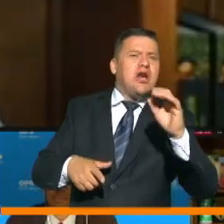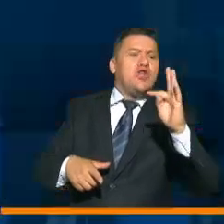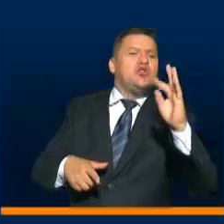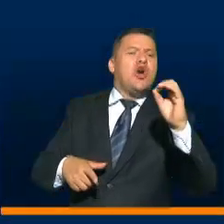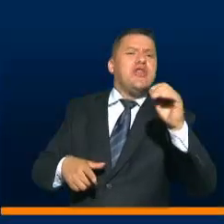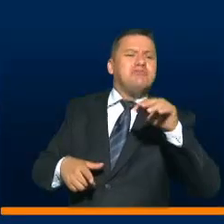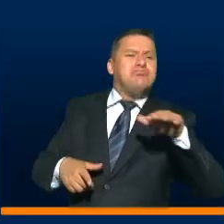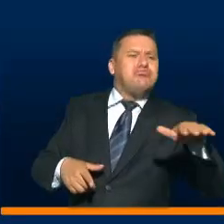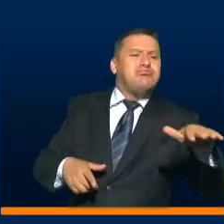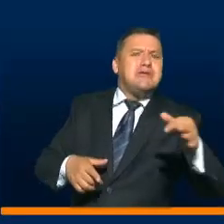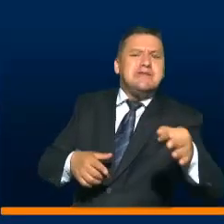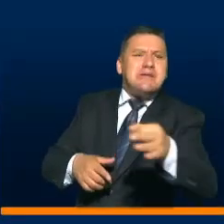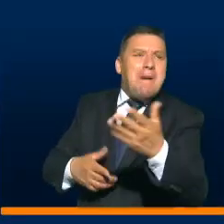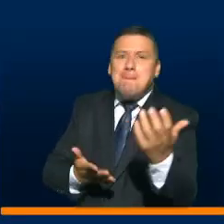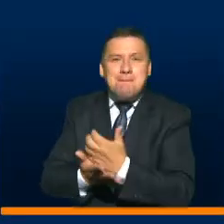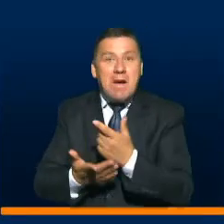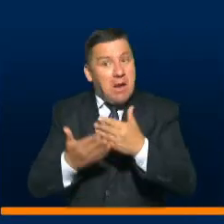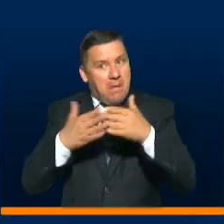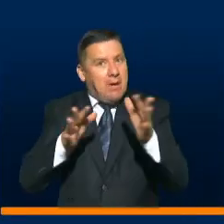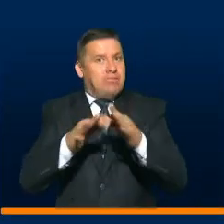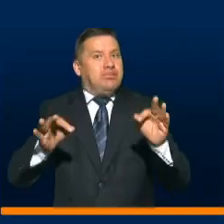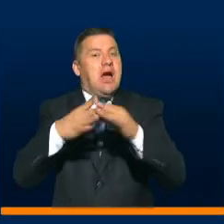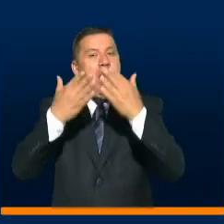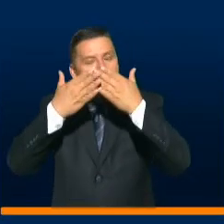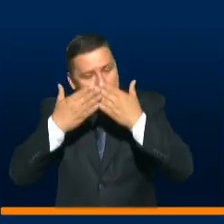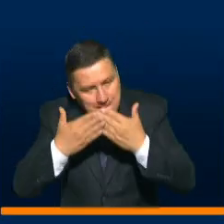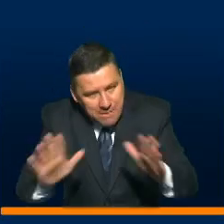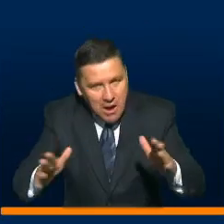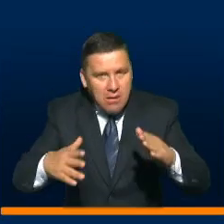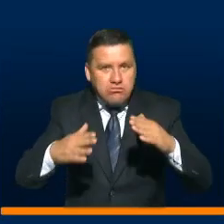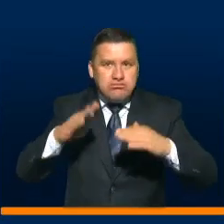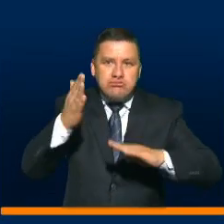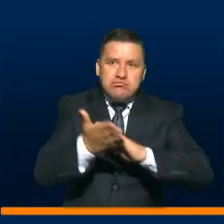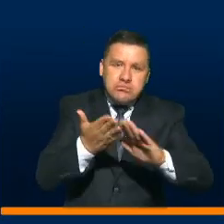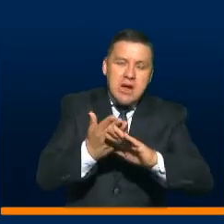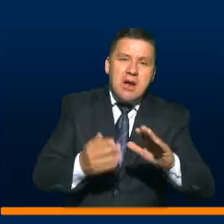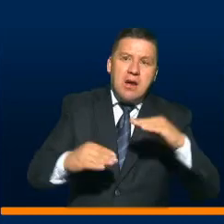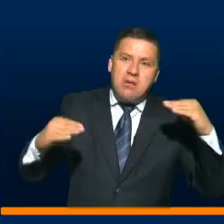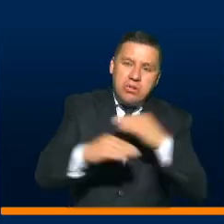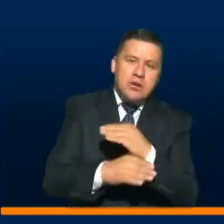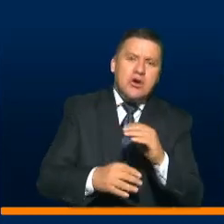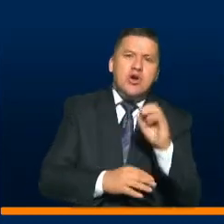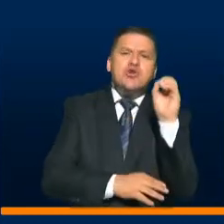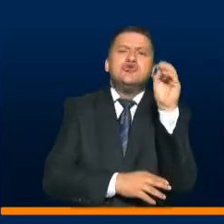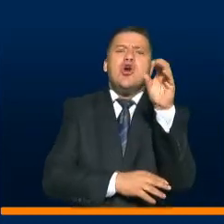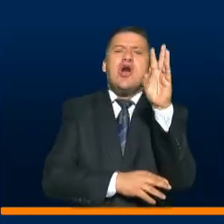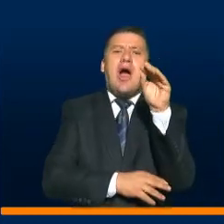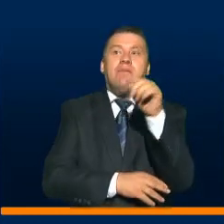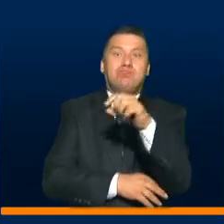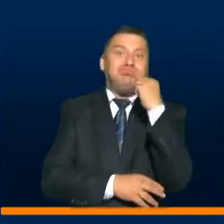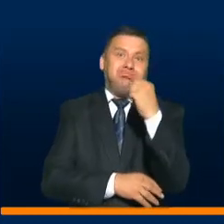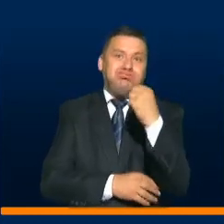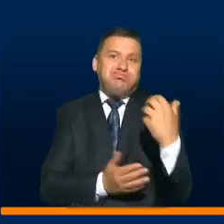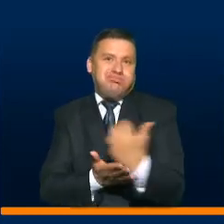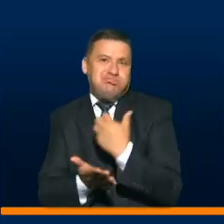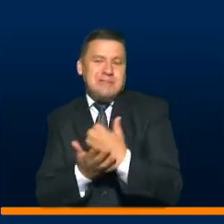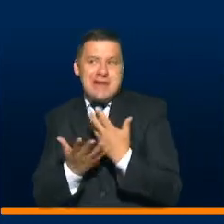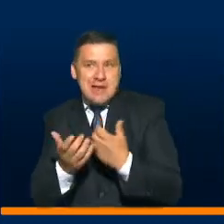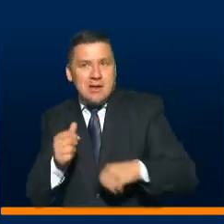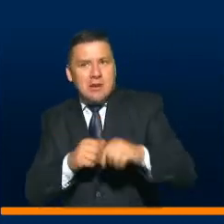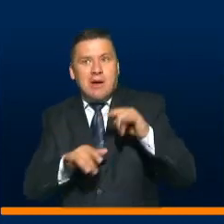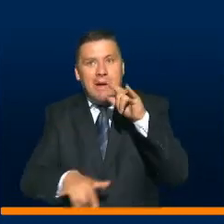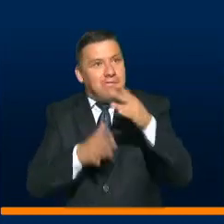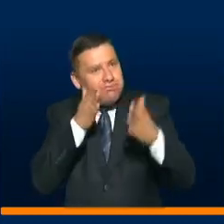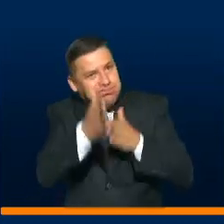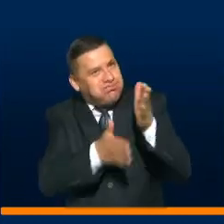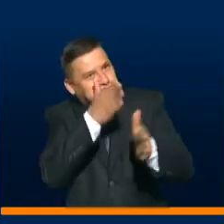y Aquitania. Y allí estuvimos inaugurando esa importante obra en compañía de los alcaldes de la provincia del Sogamoso, que es la más beneficiada, porque queremos con eso